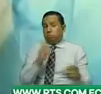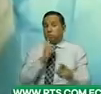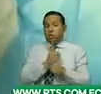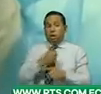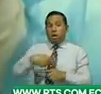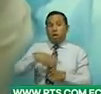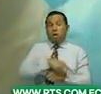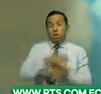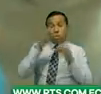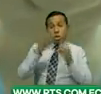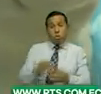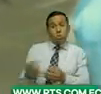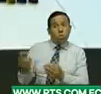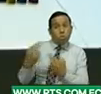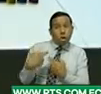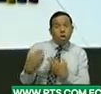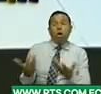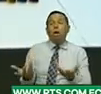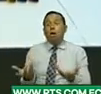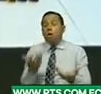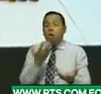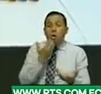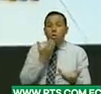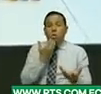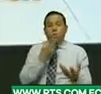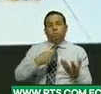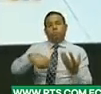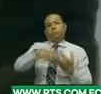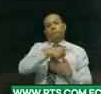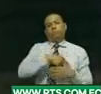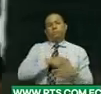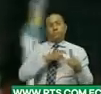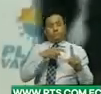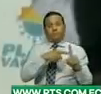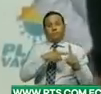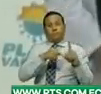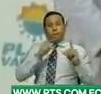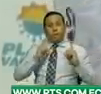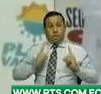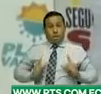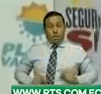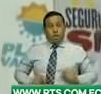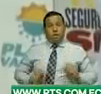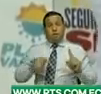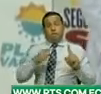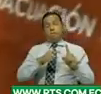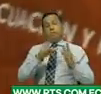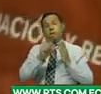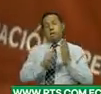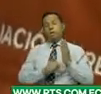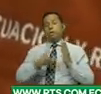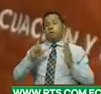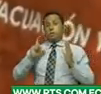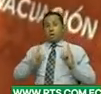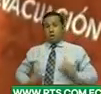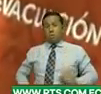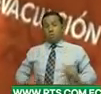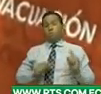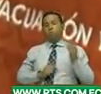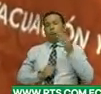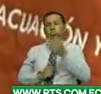alternativas. Después de su comparecencia en la Fiscalía, el ministro de Salud no se ha pronunciado sobre el